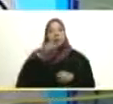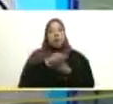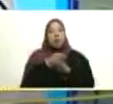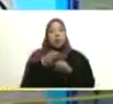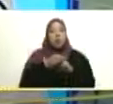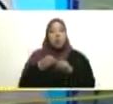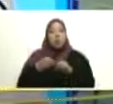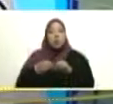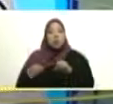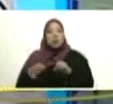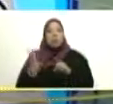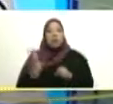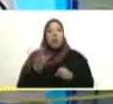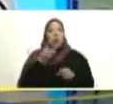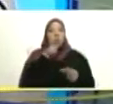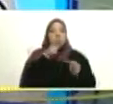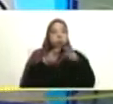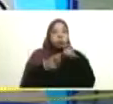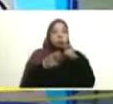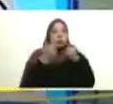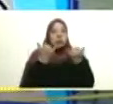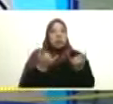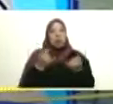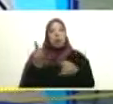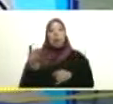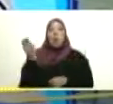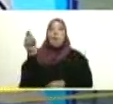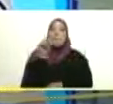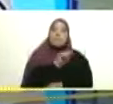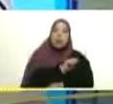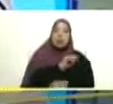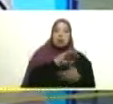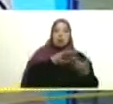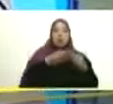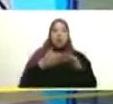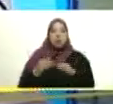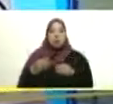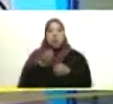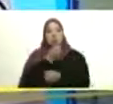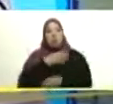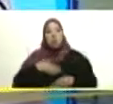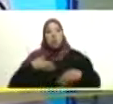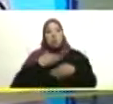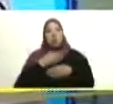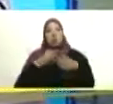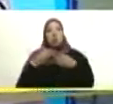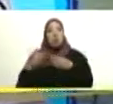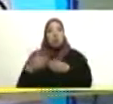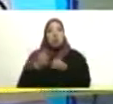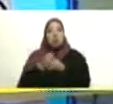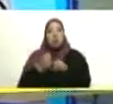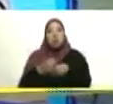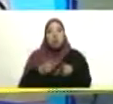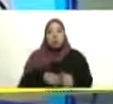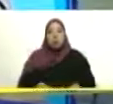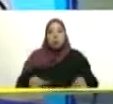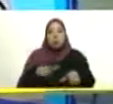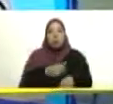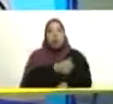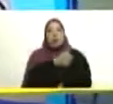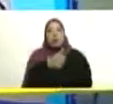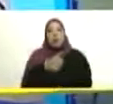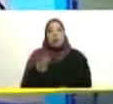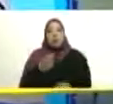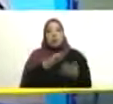medio usted autorizó la creación de los órganos comunales del Buen Vivir, que es la Comisión de Terrenos, Hábitat y Vivienda de cada comuna,